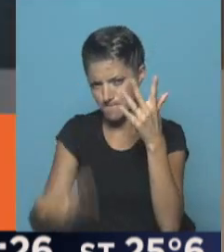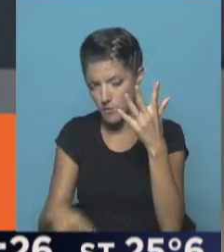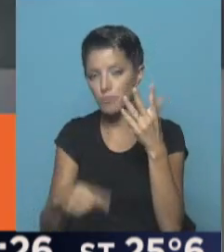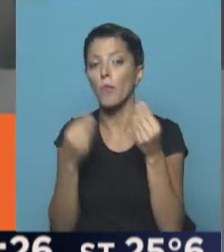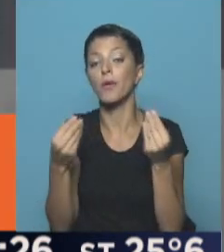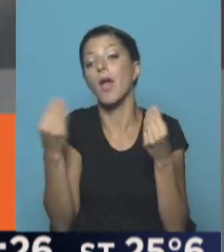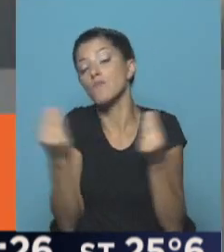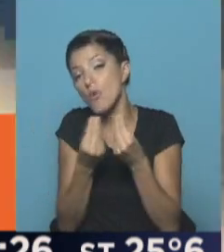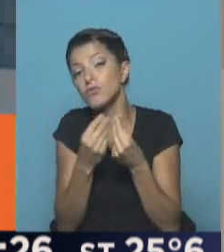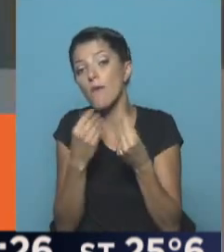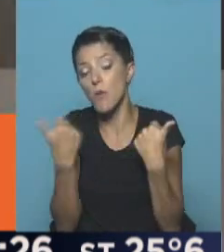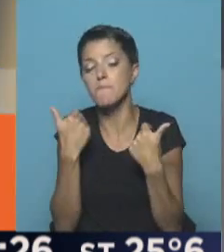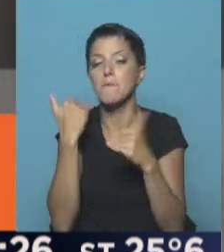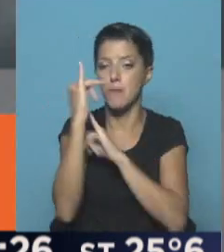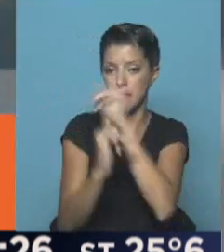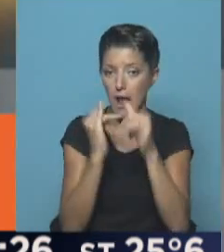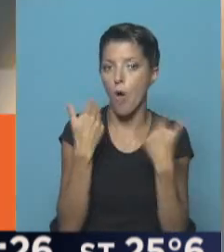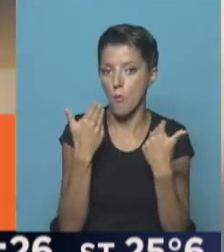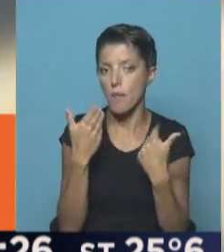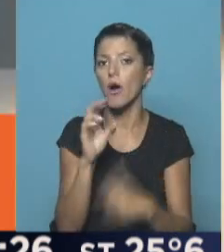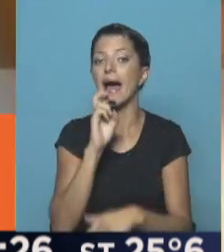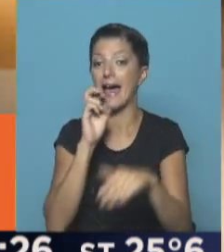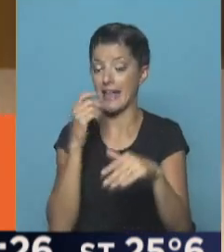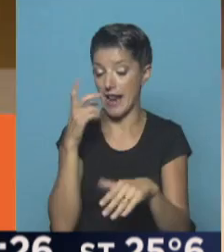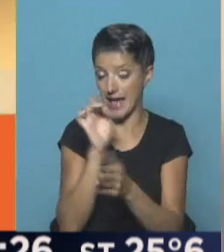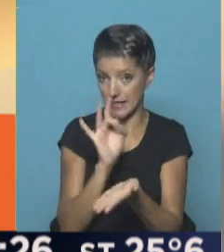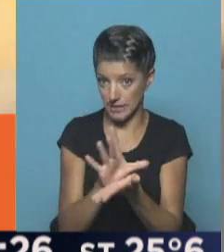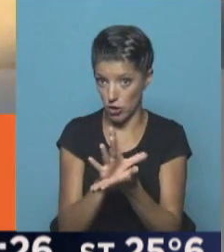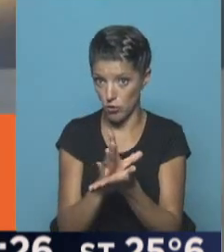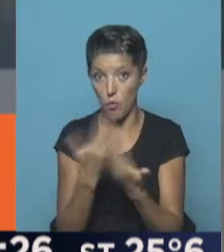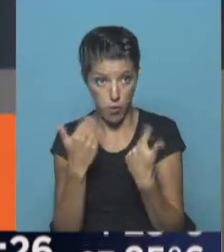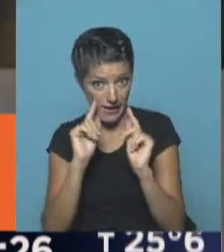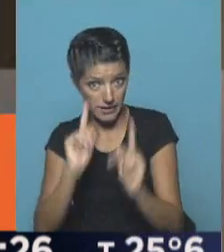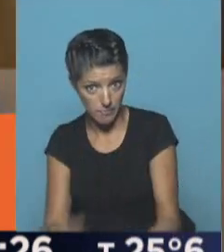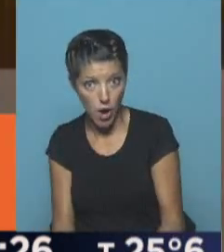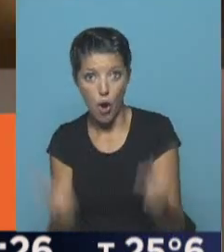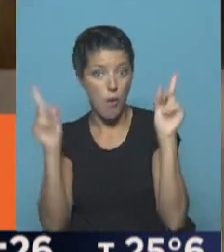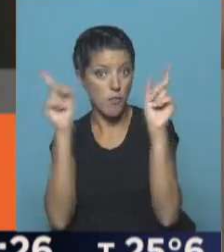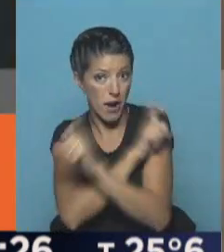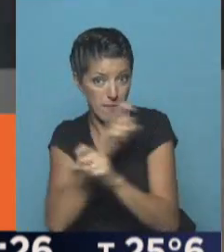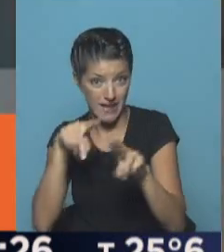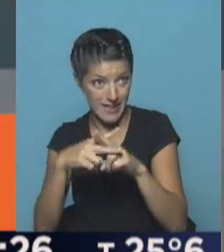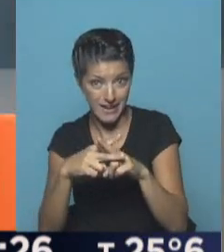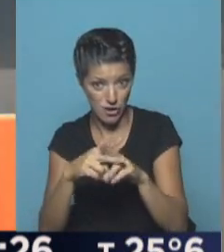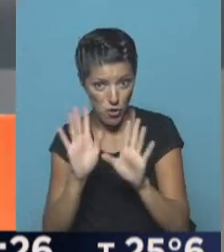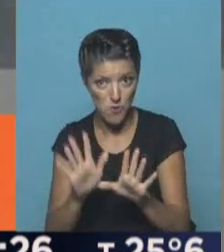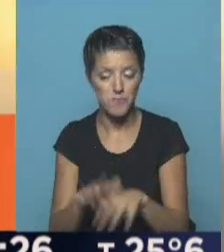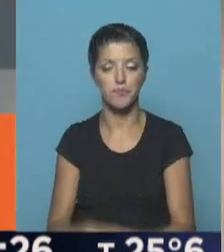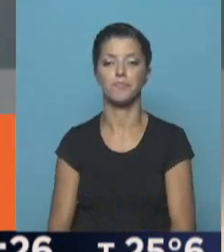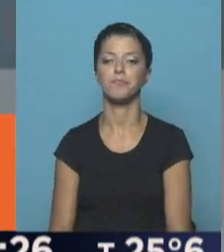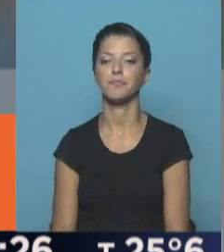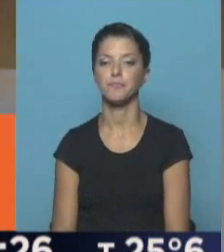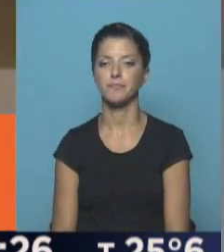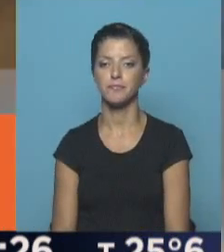de hipótesis en relación con ese atentado. E incluso no se descarta que haya sido un problema técnico. No obstante,